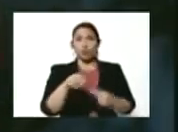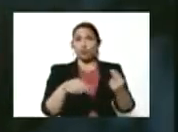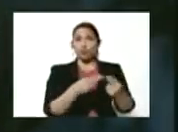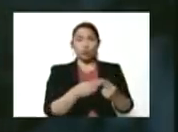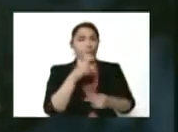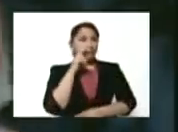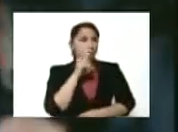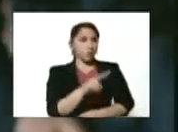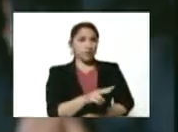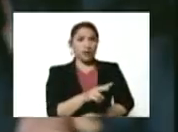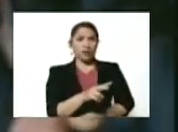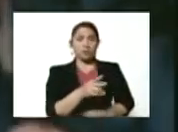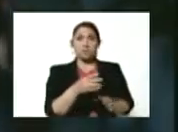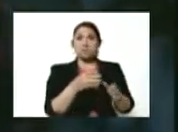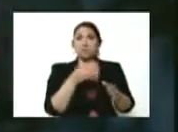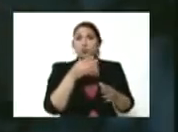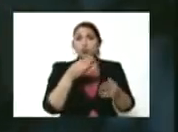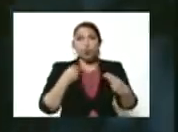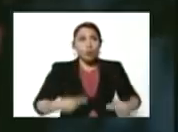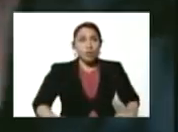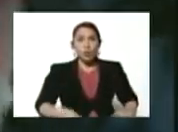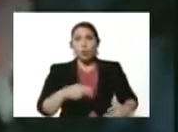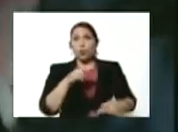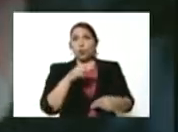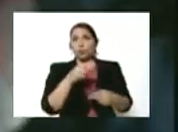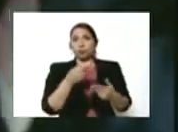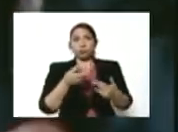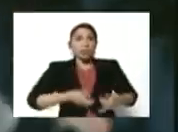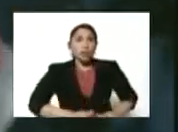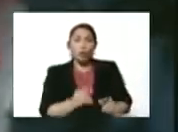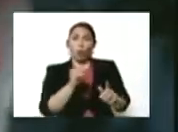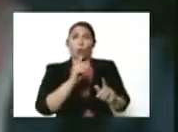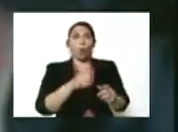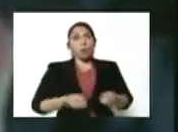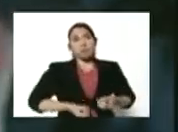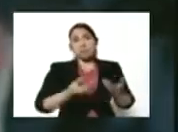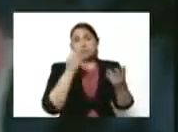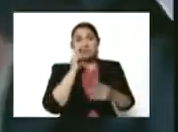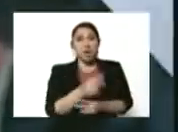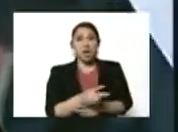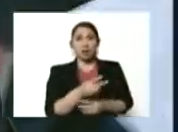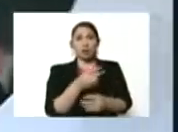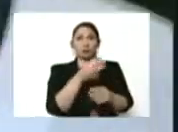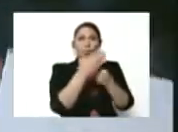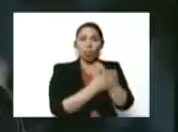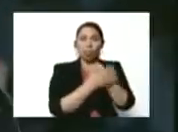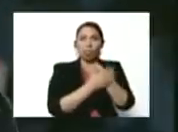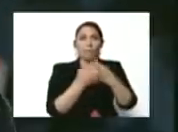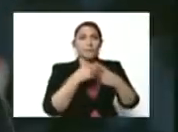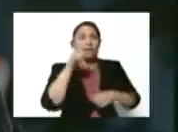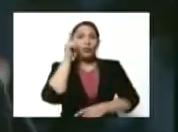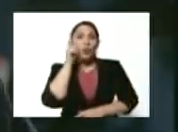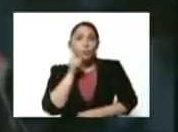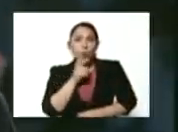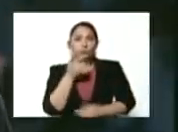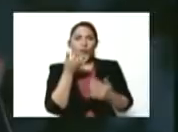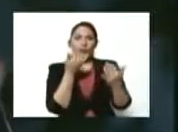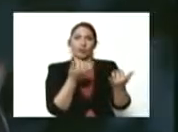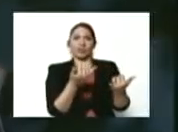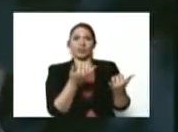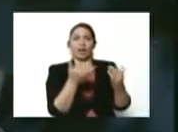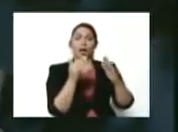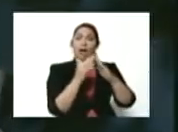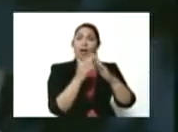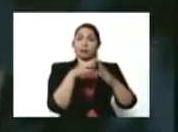hijo, jamás sabrá dónde está enterrado su hijo para llevarle alguna flor, para llevar algún tipo de consuelo, pero Leopoldo López está ahorita en una